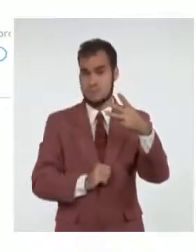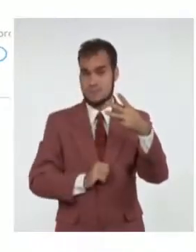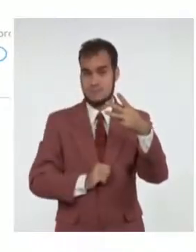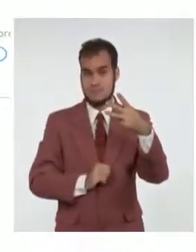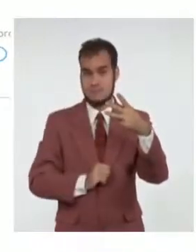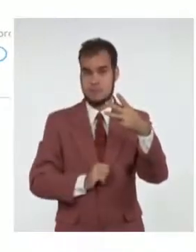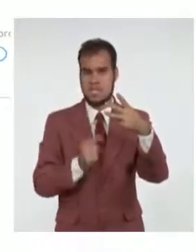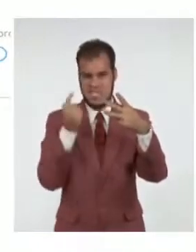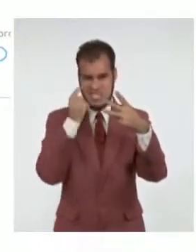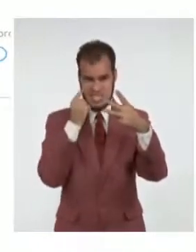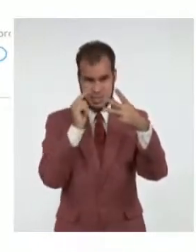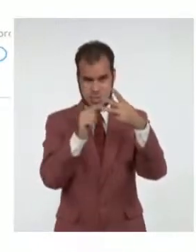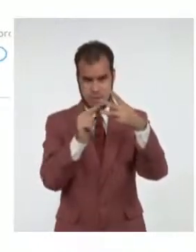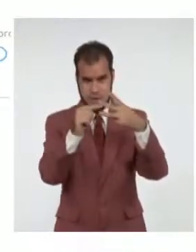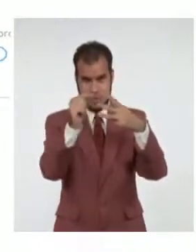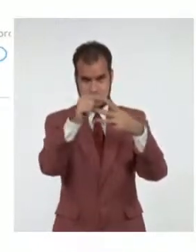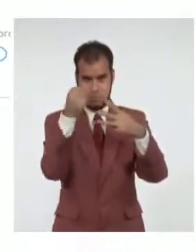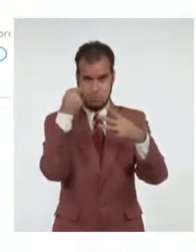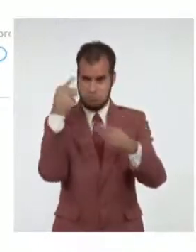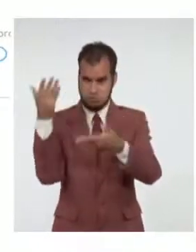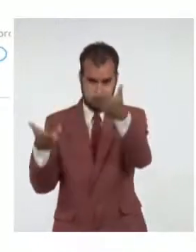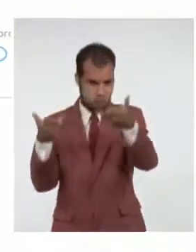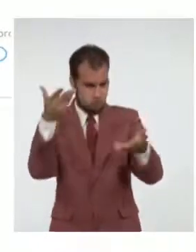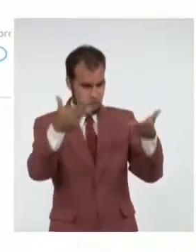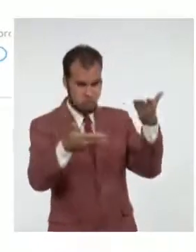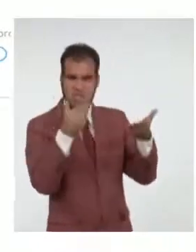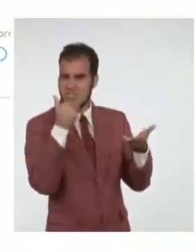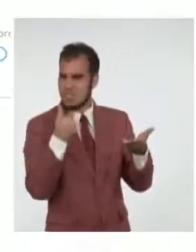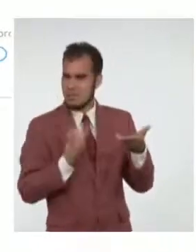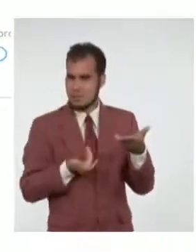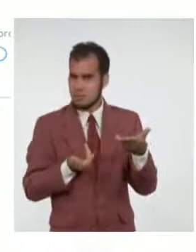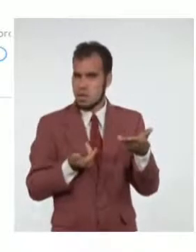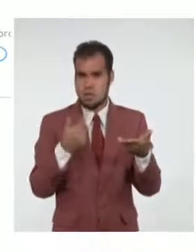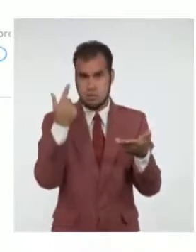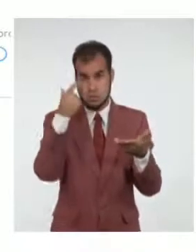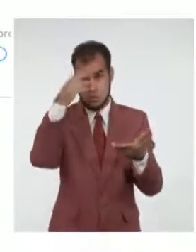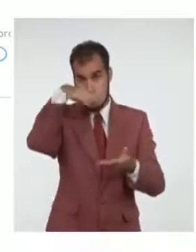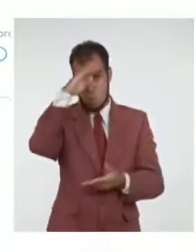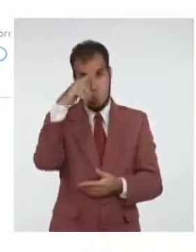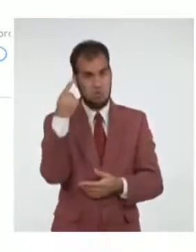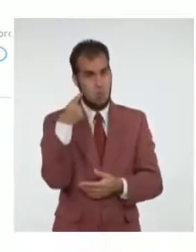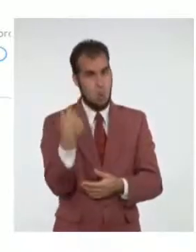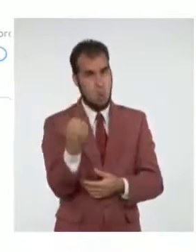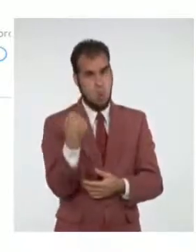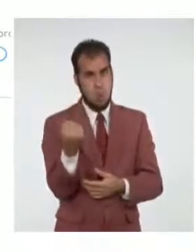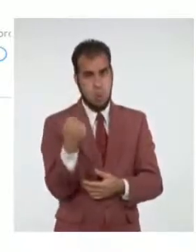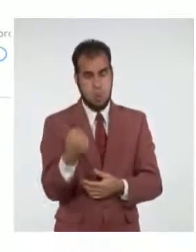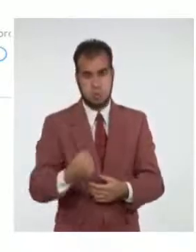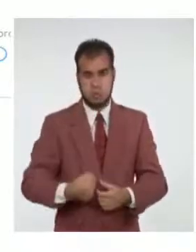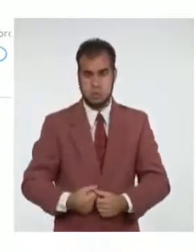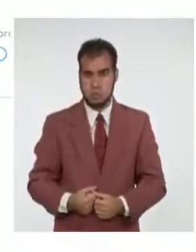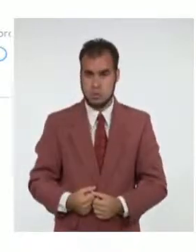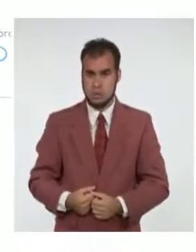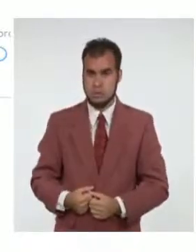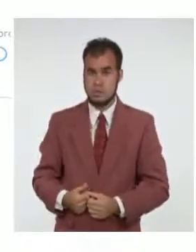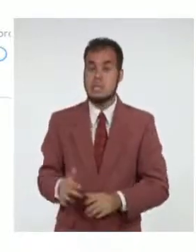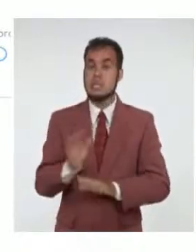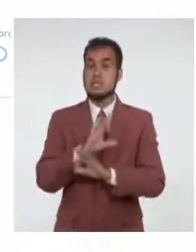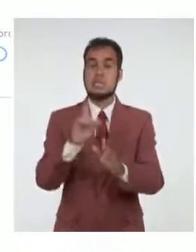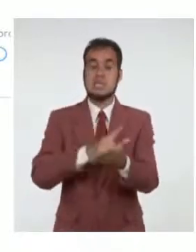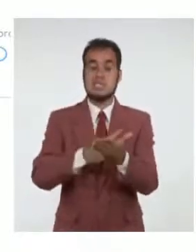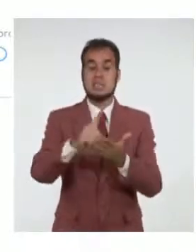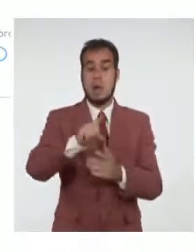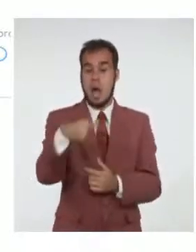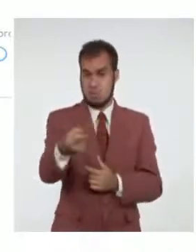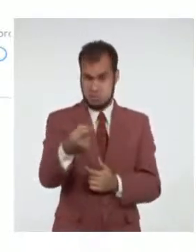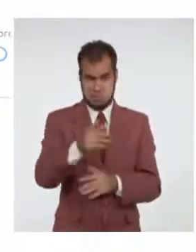o muchos países que puede uno también, va con una velocidad. Por ejemplo, la semana que viene, Cuba esa cifra la aumenta tremendamente,